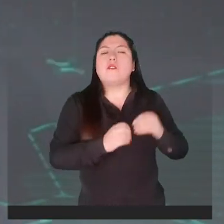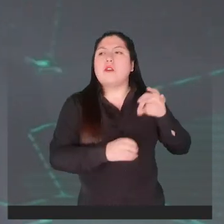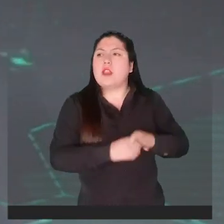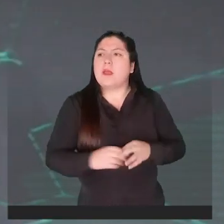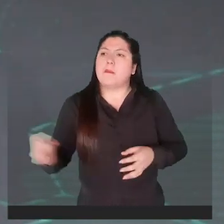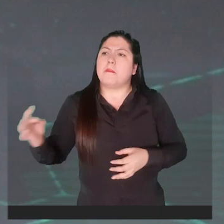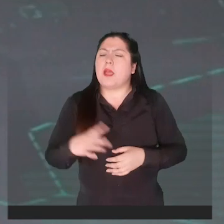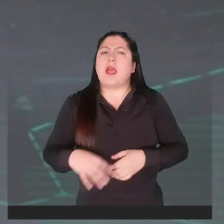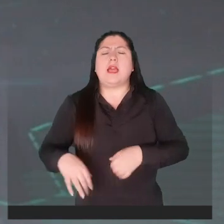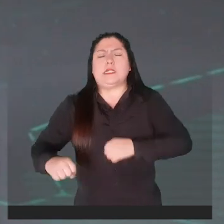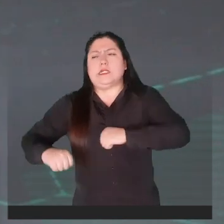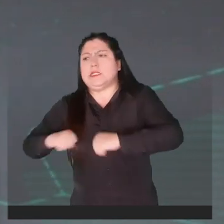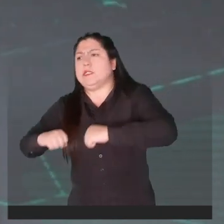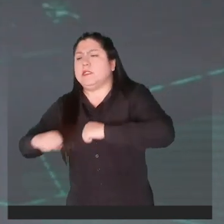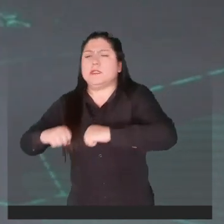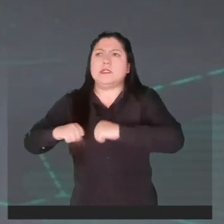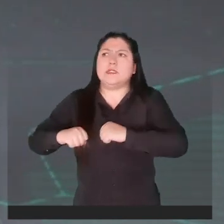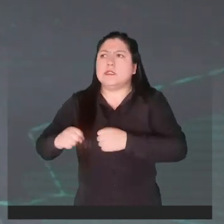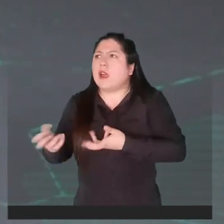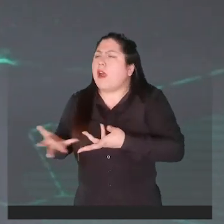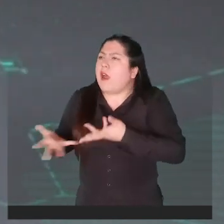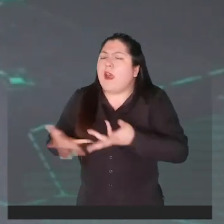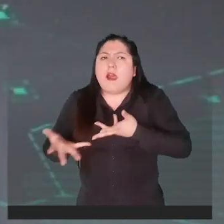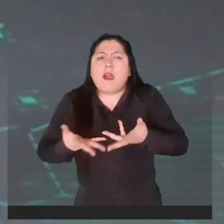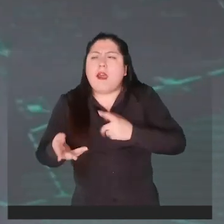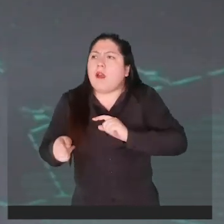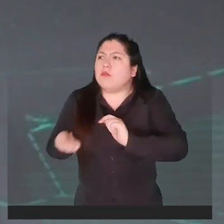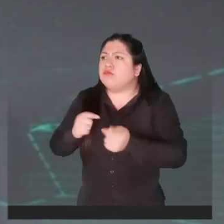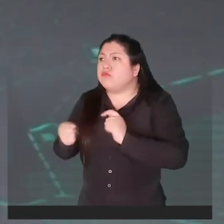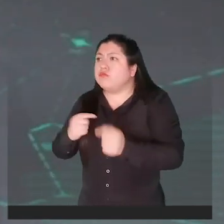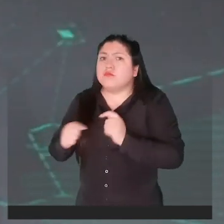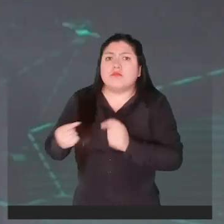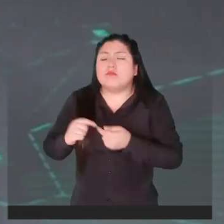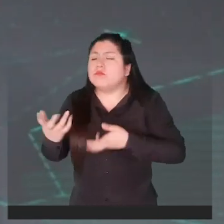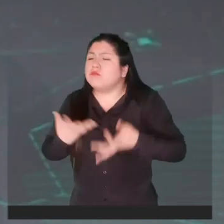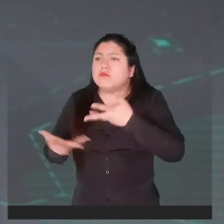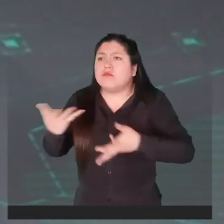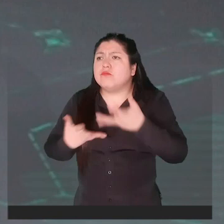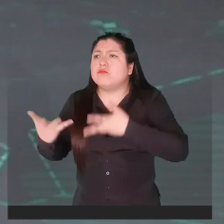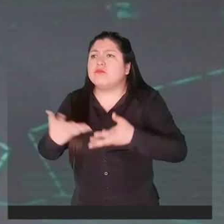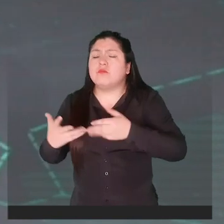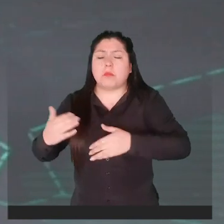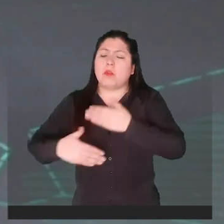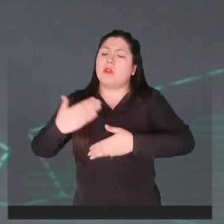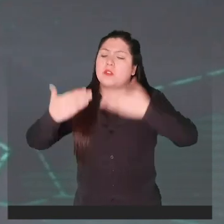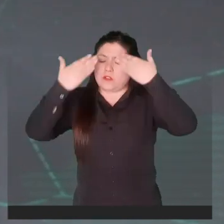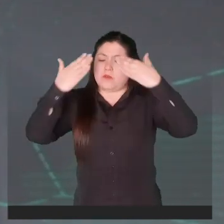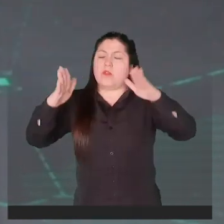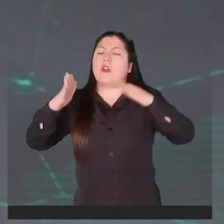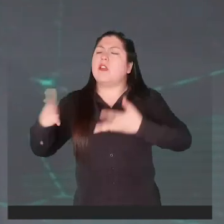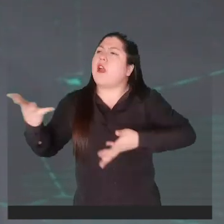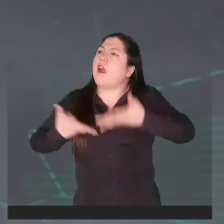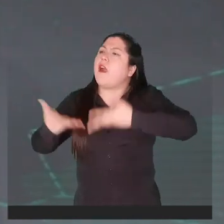Y se logró, escuchando a todos los sectores, en el debate sano de las ideas democráticas en el